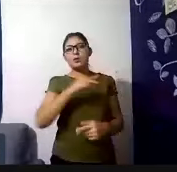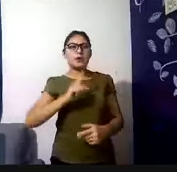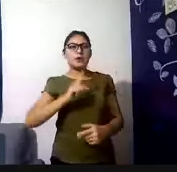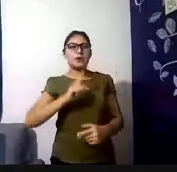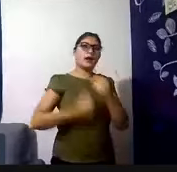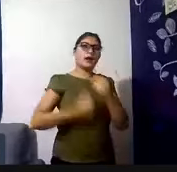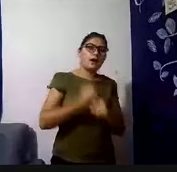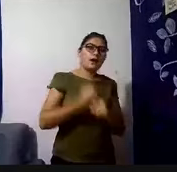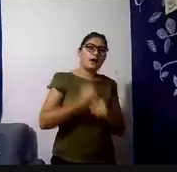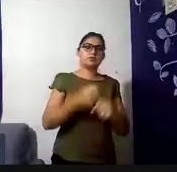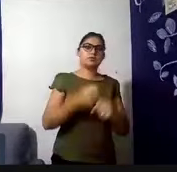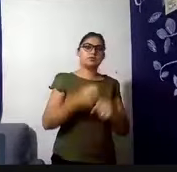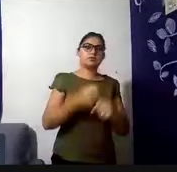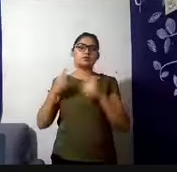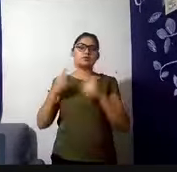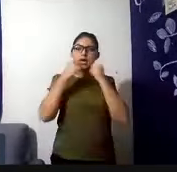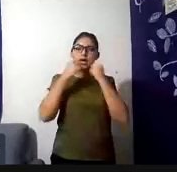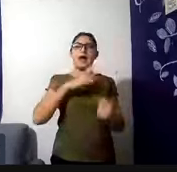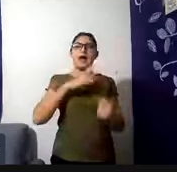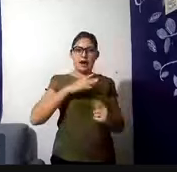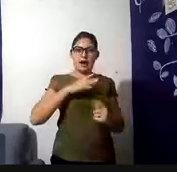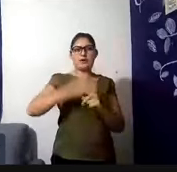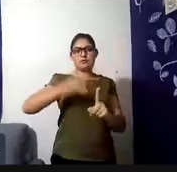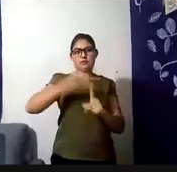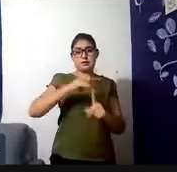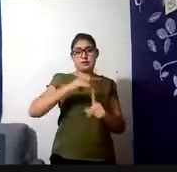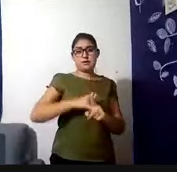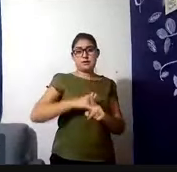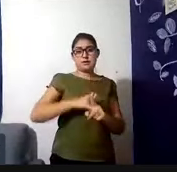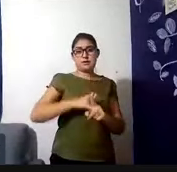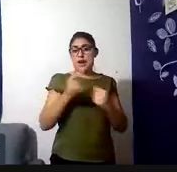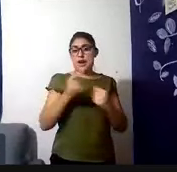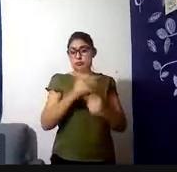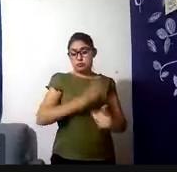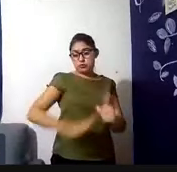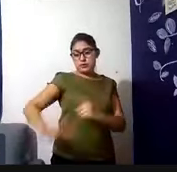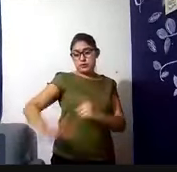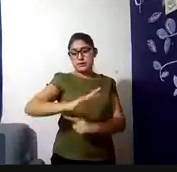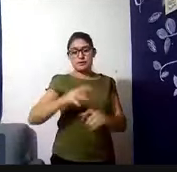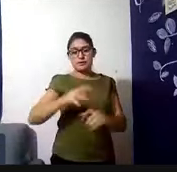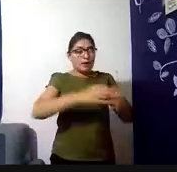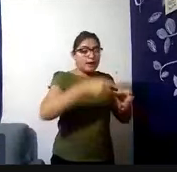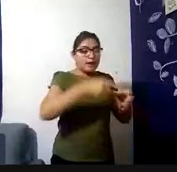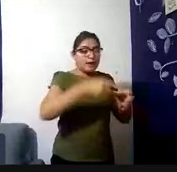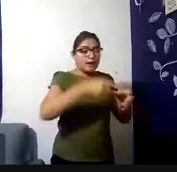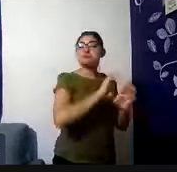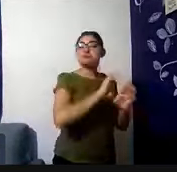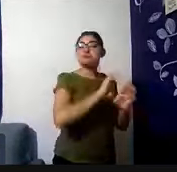de él. El bullying es un, pues digamos que un mal